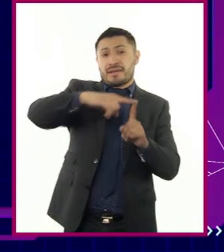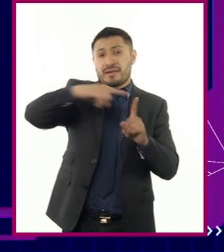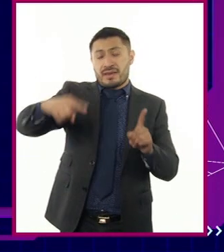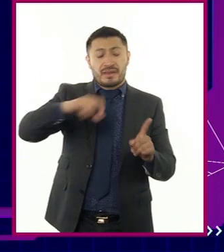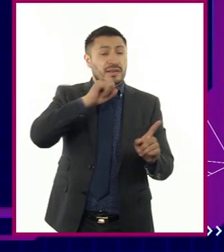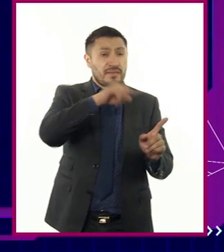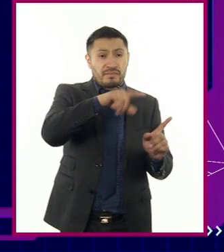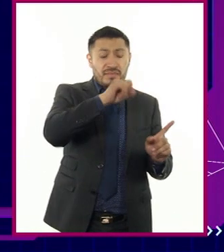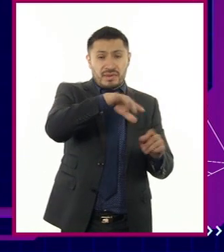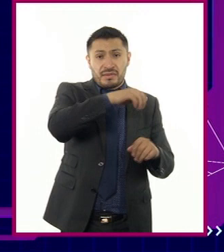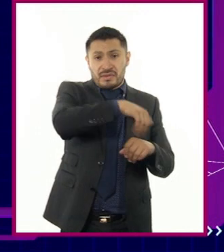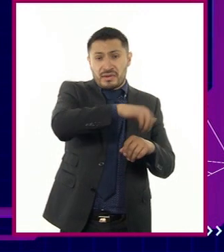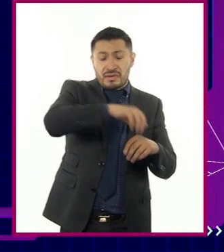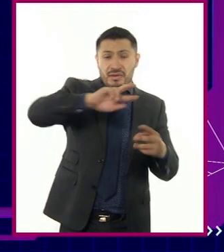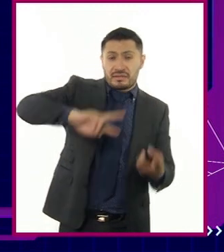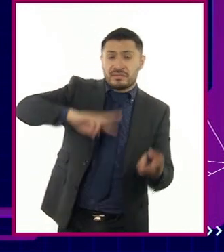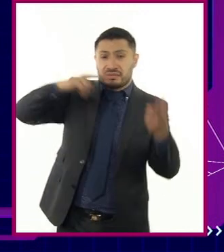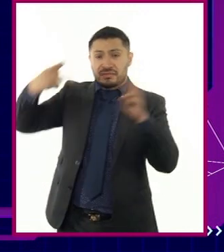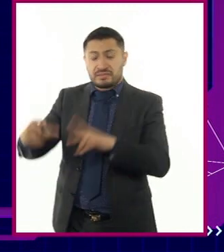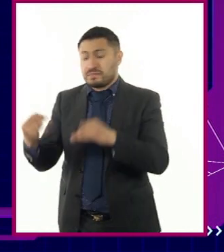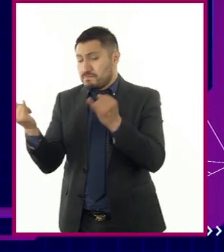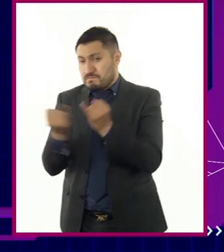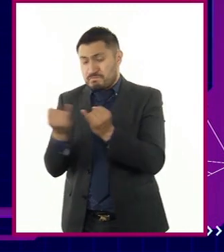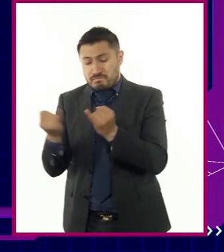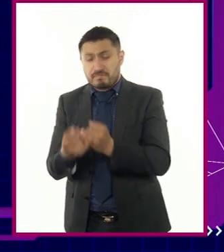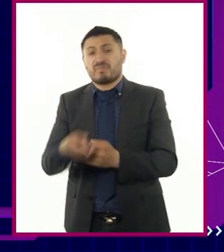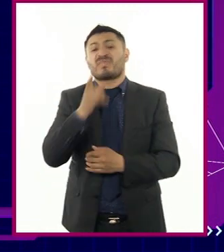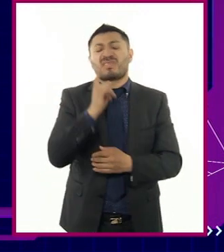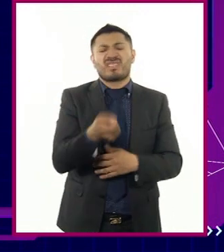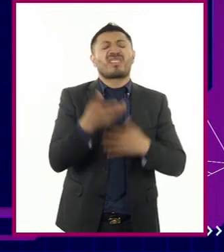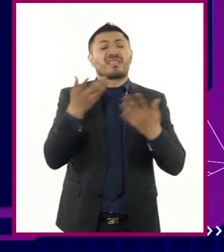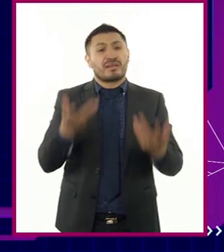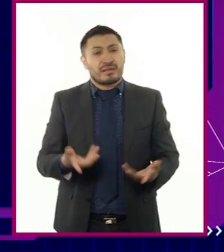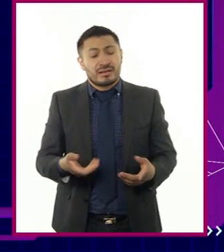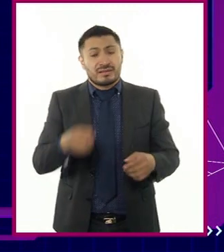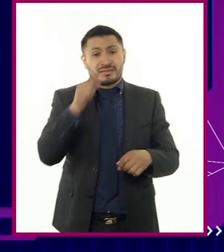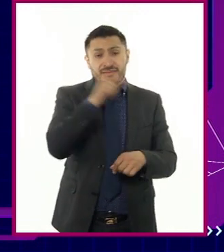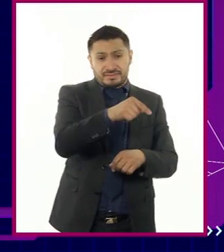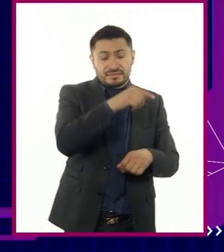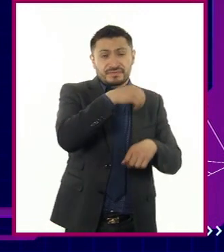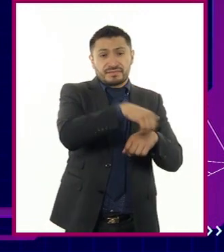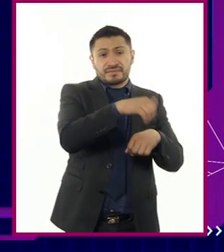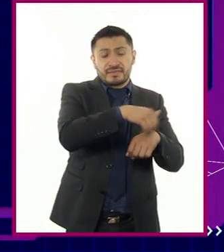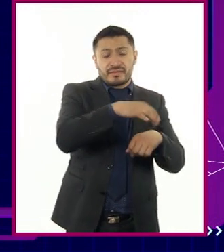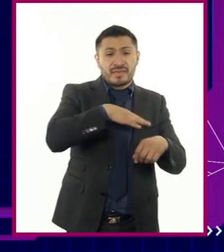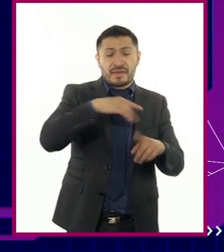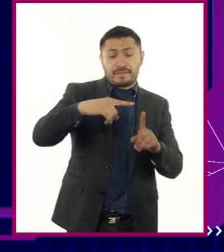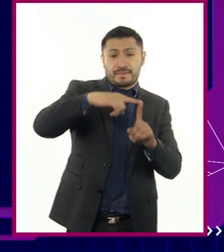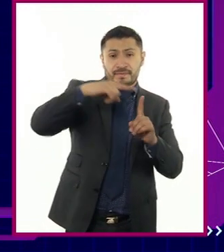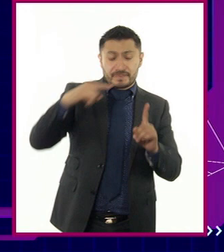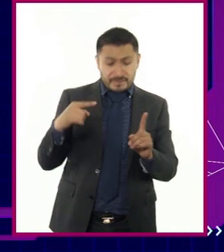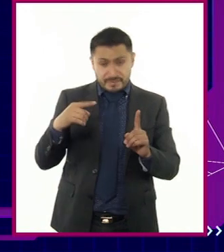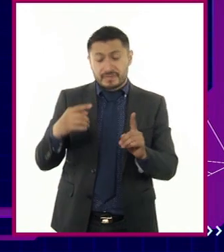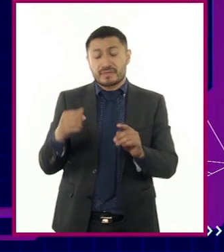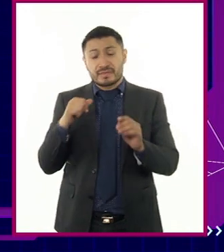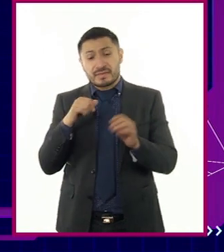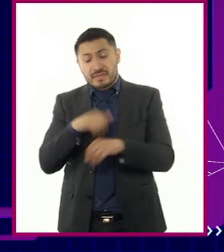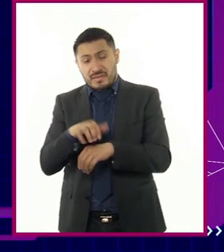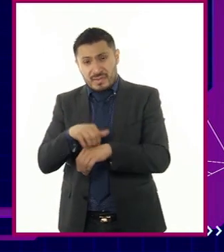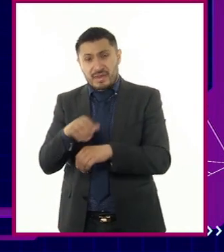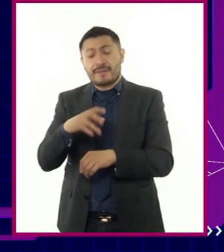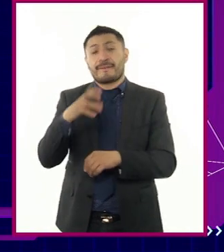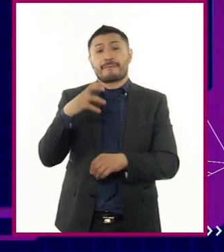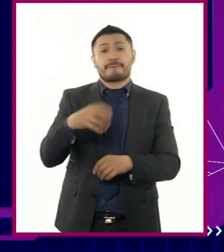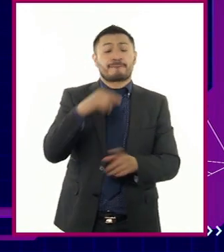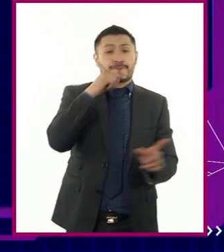mismo número y viceversa. Es decir, si el valor de una magnitud es dividido por un número, el